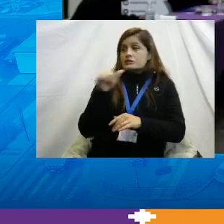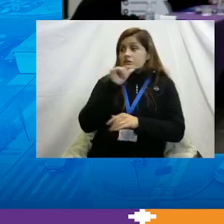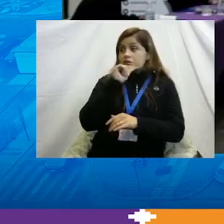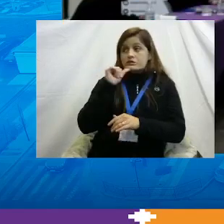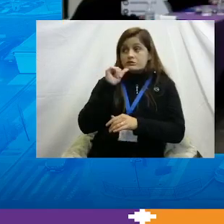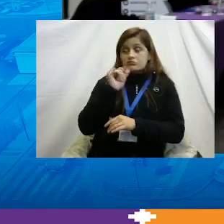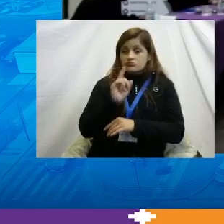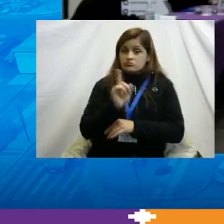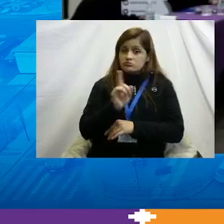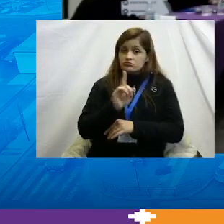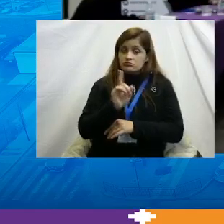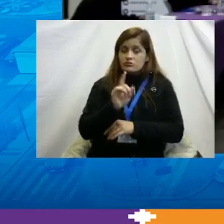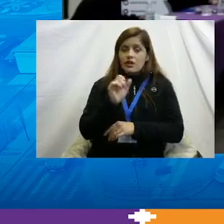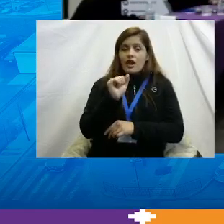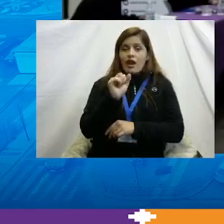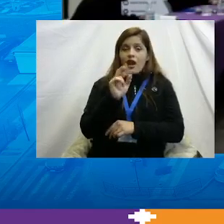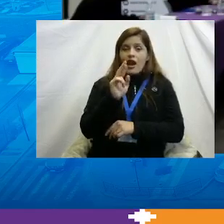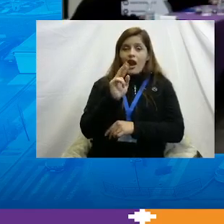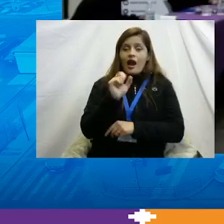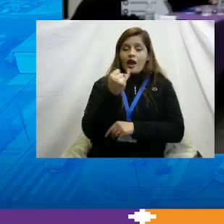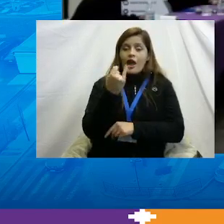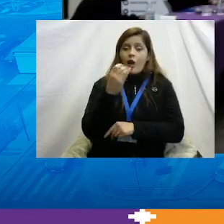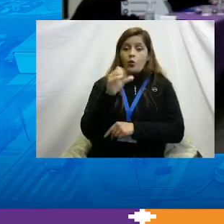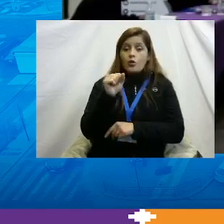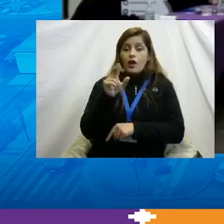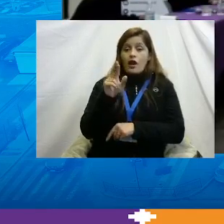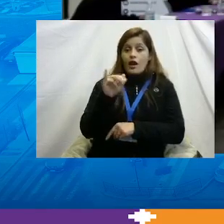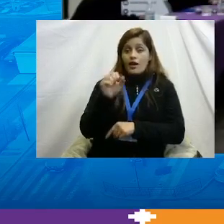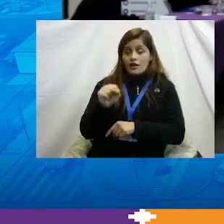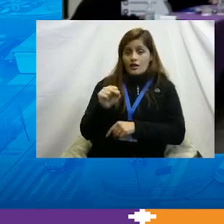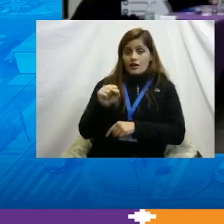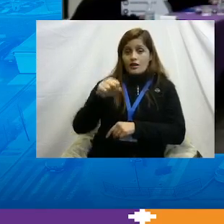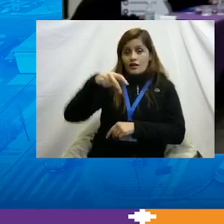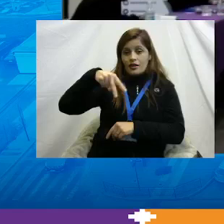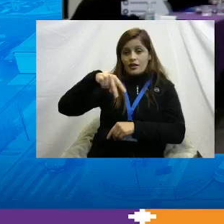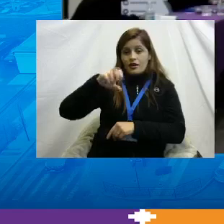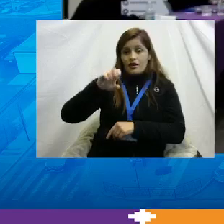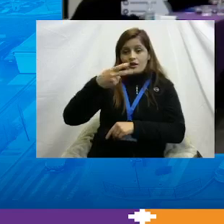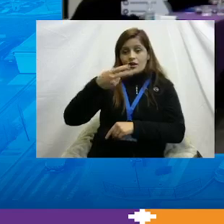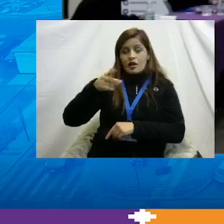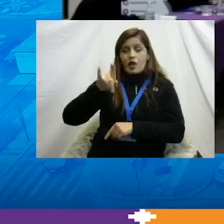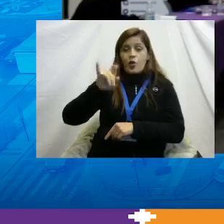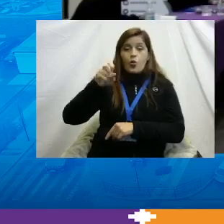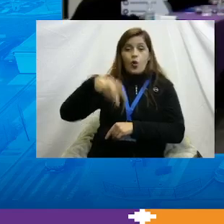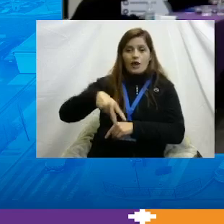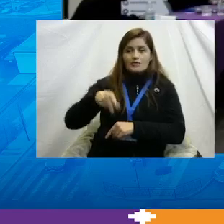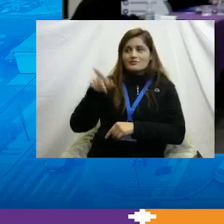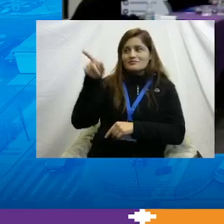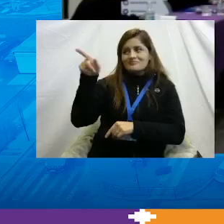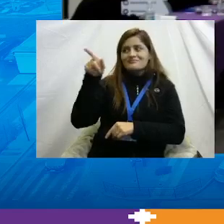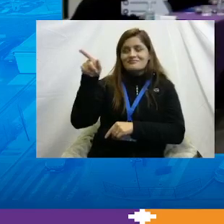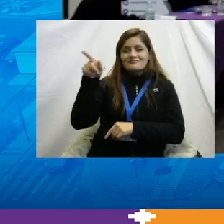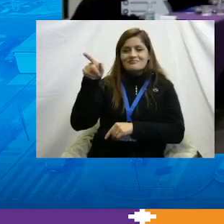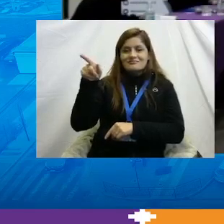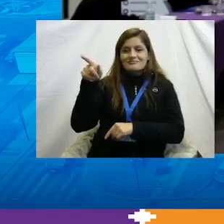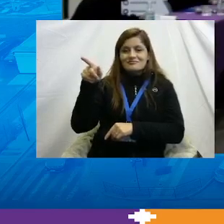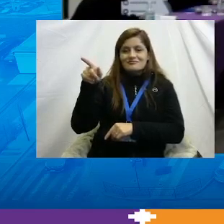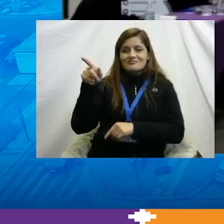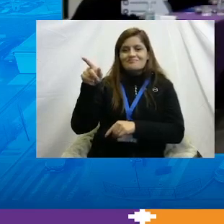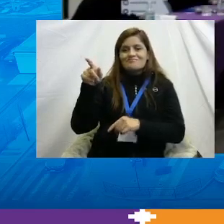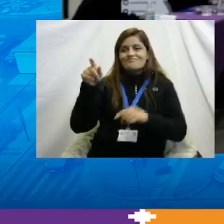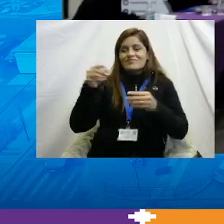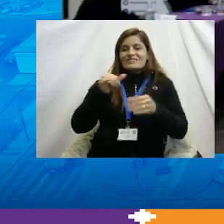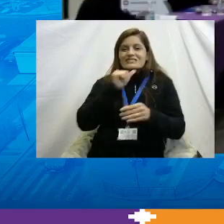la araucaria araucana también está teniendo dificultades por el cambio climático, se secan de arriba abajo, de abajo hacia arriba,